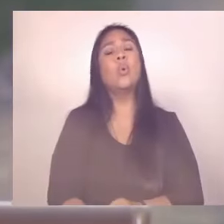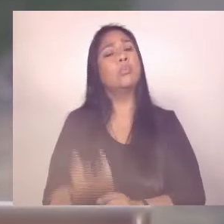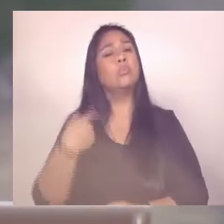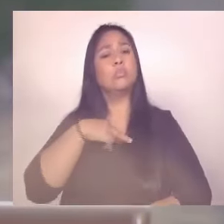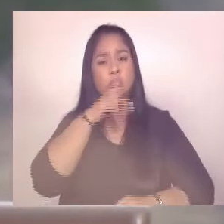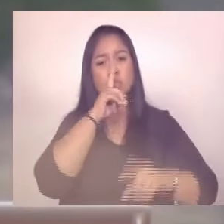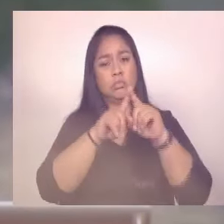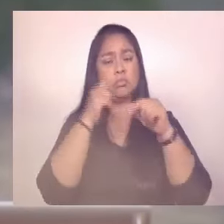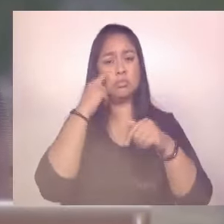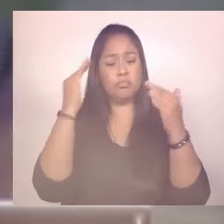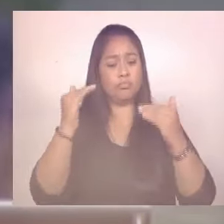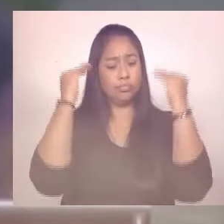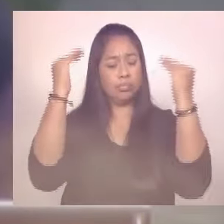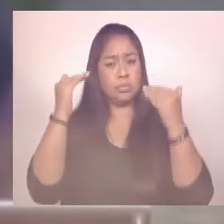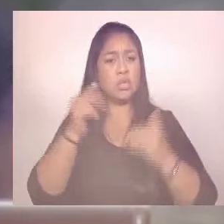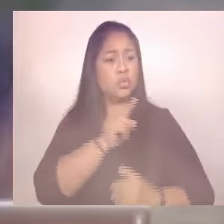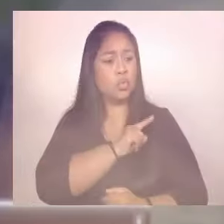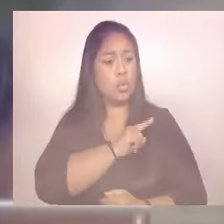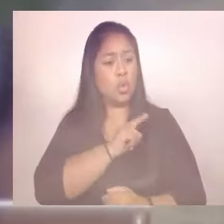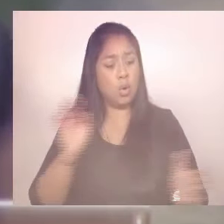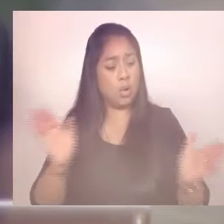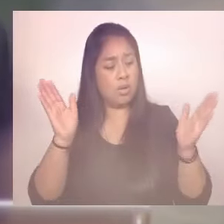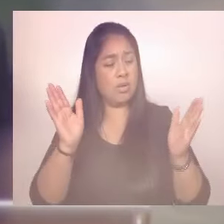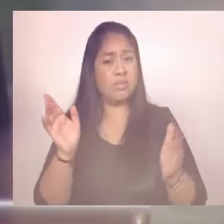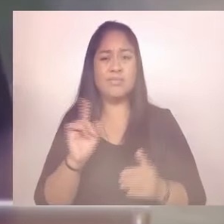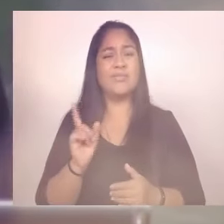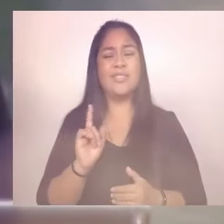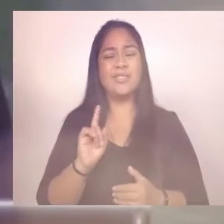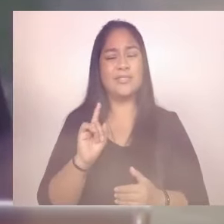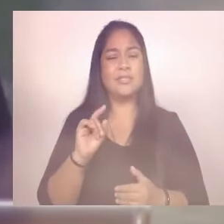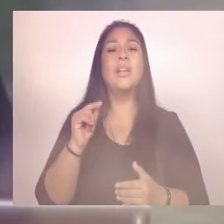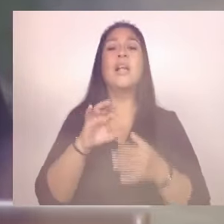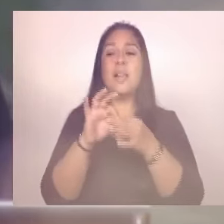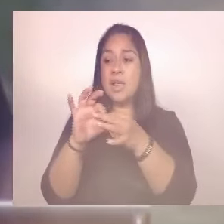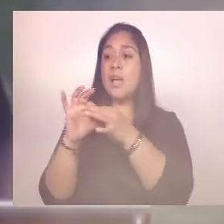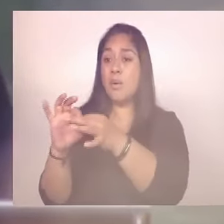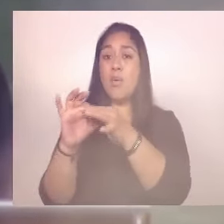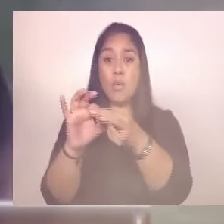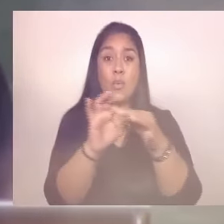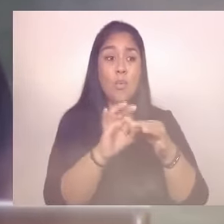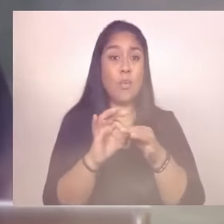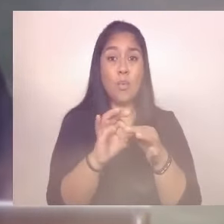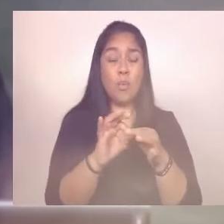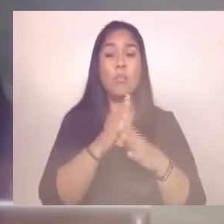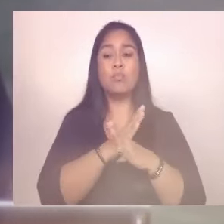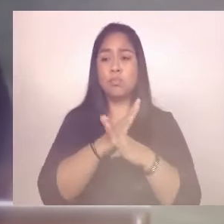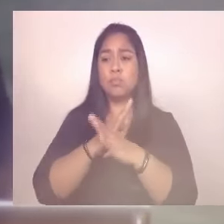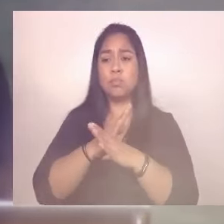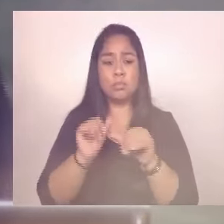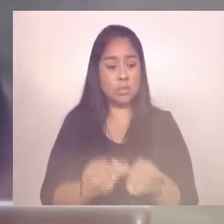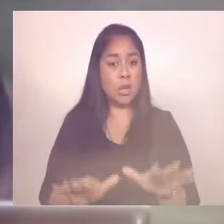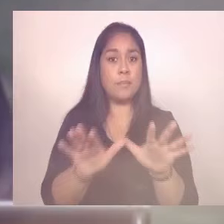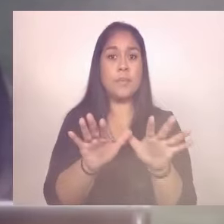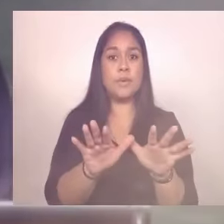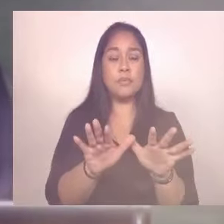convicción de que el crecimiento económico por sí solo no produce el desarrollo. La cooperación, la protección del